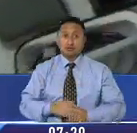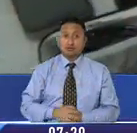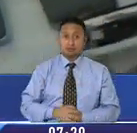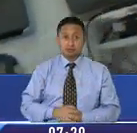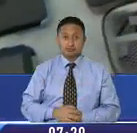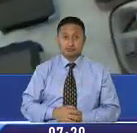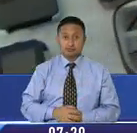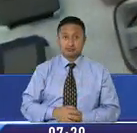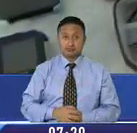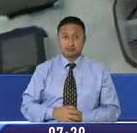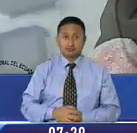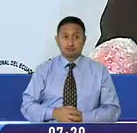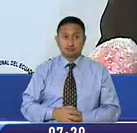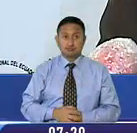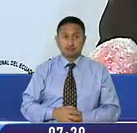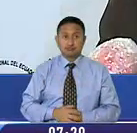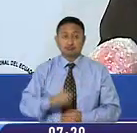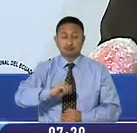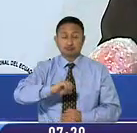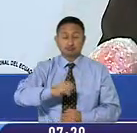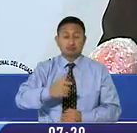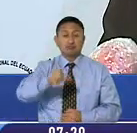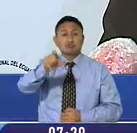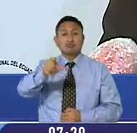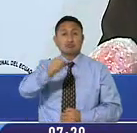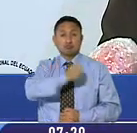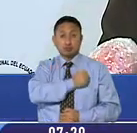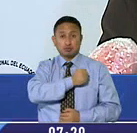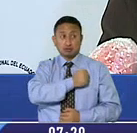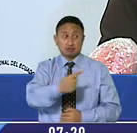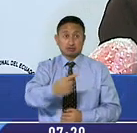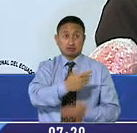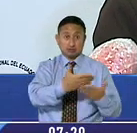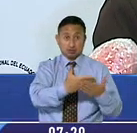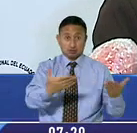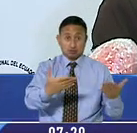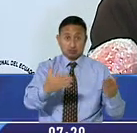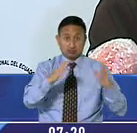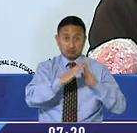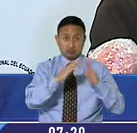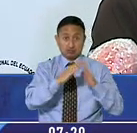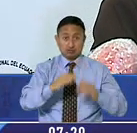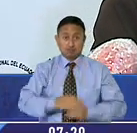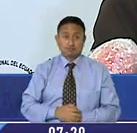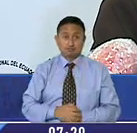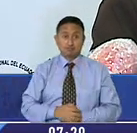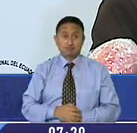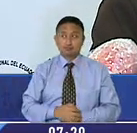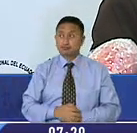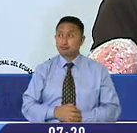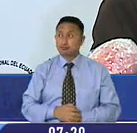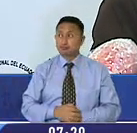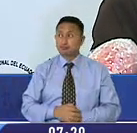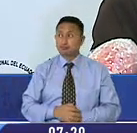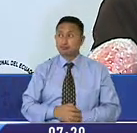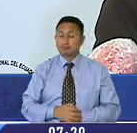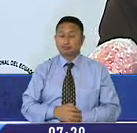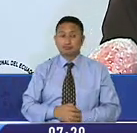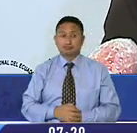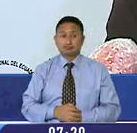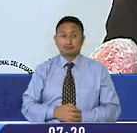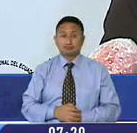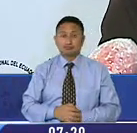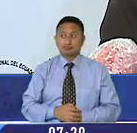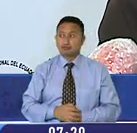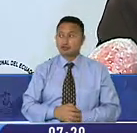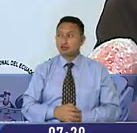en contacto con los propietarios de este inmueble, se logra determinar que algunos de